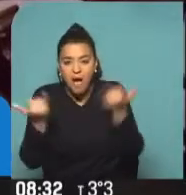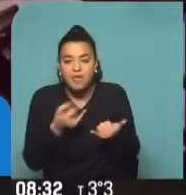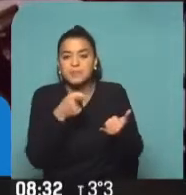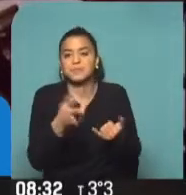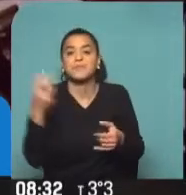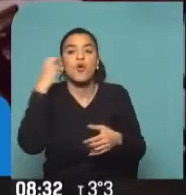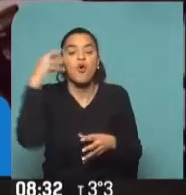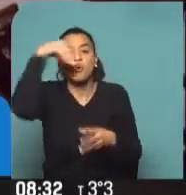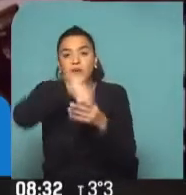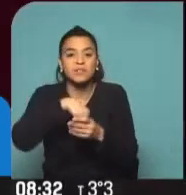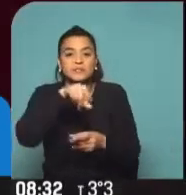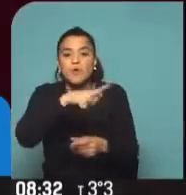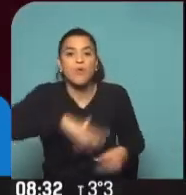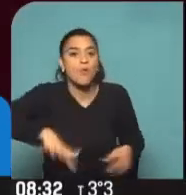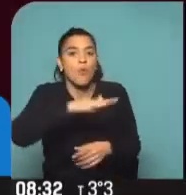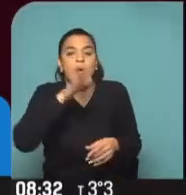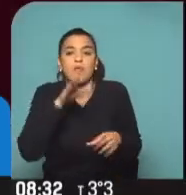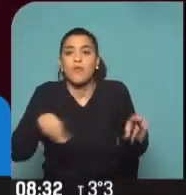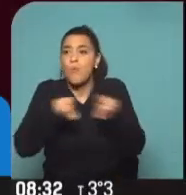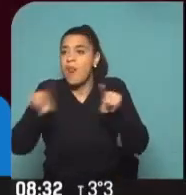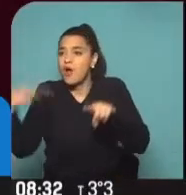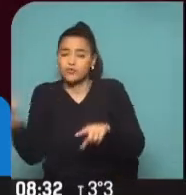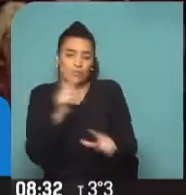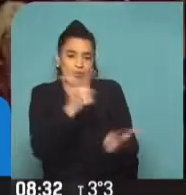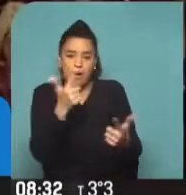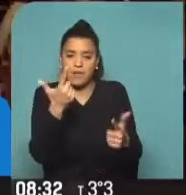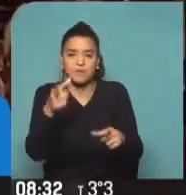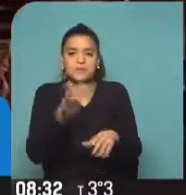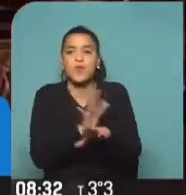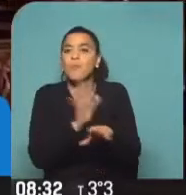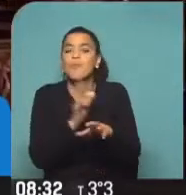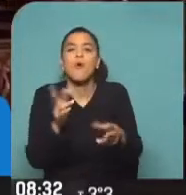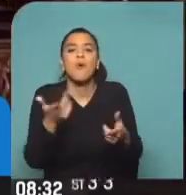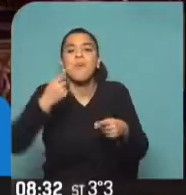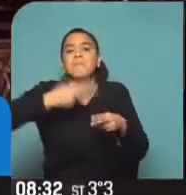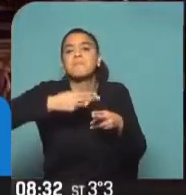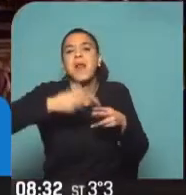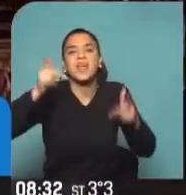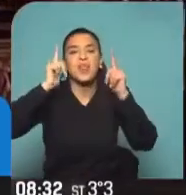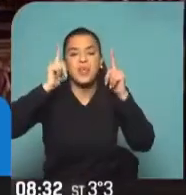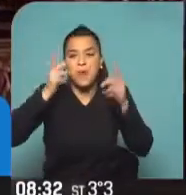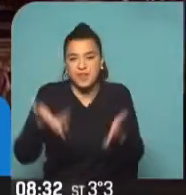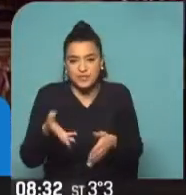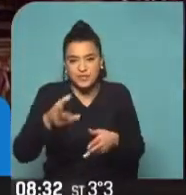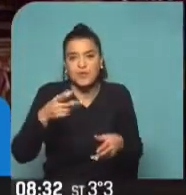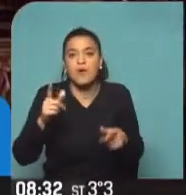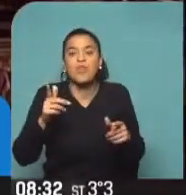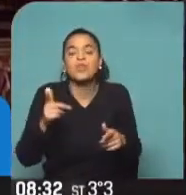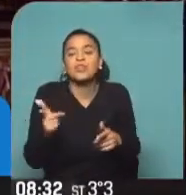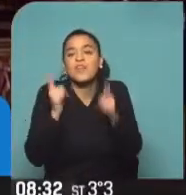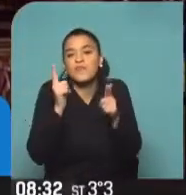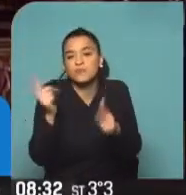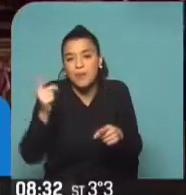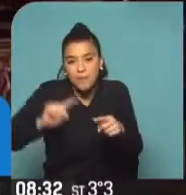que el Congreso sea un lugar inigualable y casi un parque de diversiones para alguien que disfruta de la política. Por eso para mí ser acreditado en